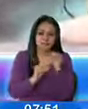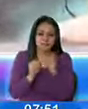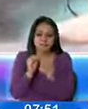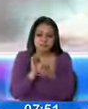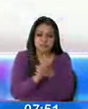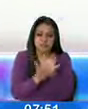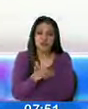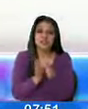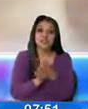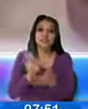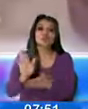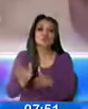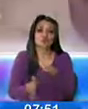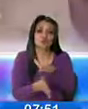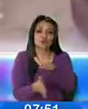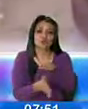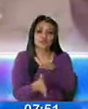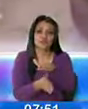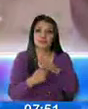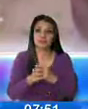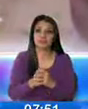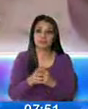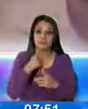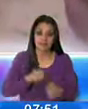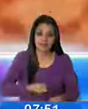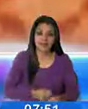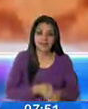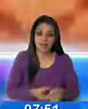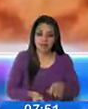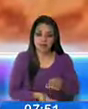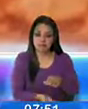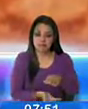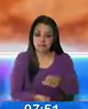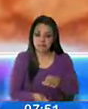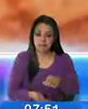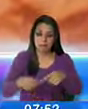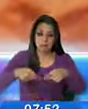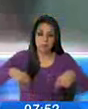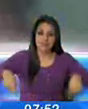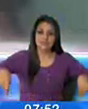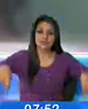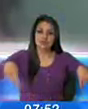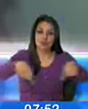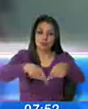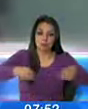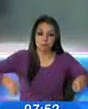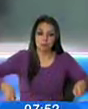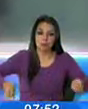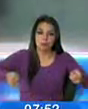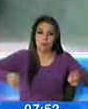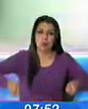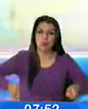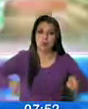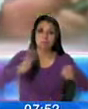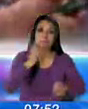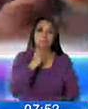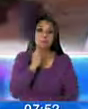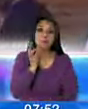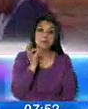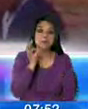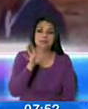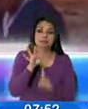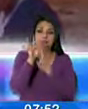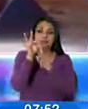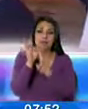de trigo. Cuentan que la leña y el tiesto de barro donde se doran las tortillas es lo que le da el sabor especial. No es